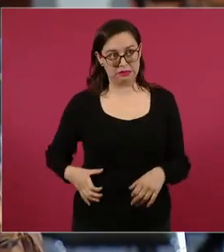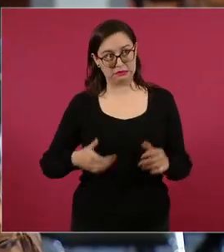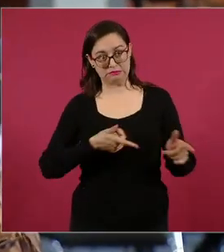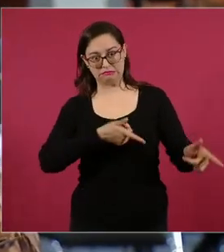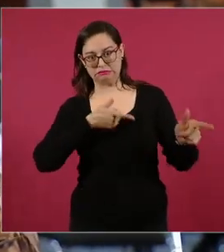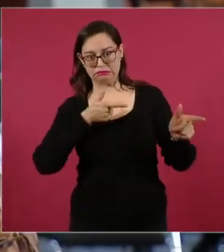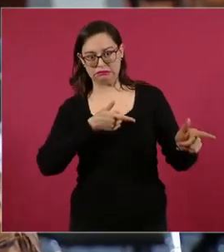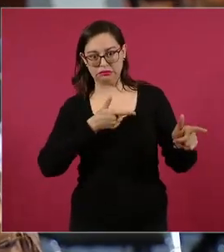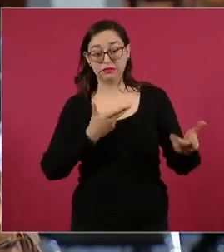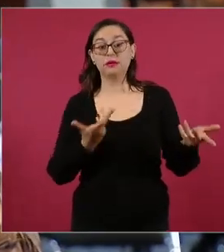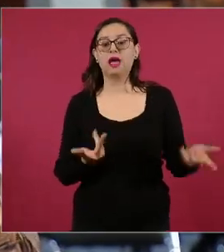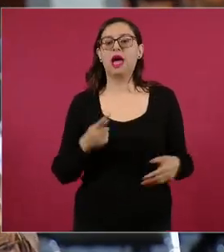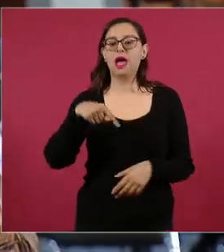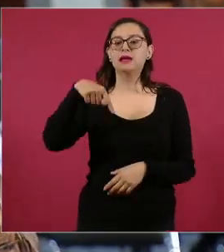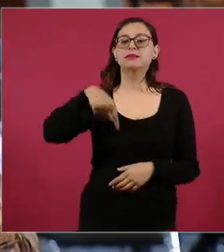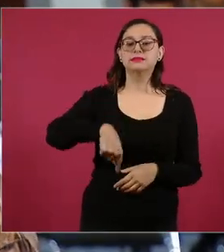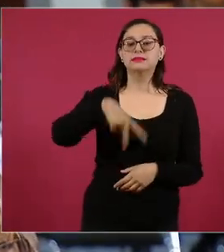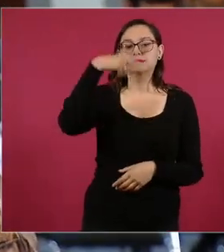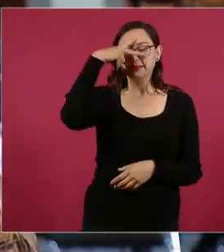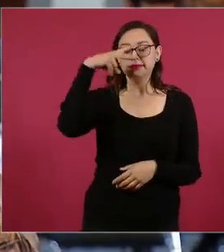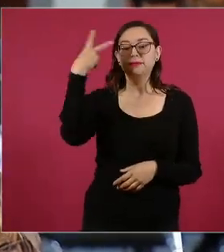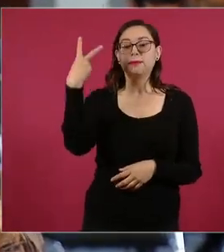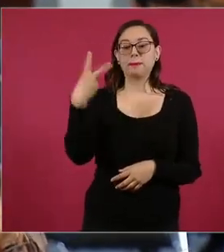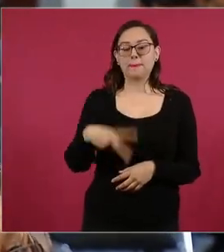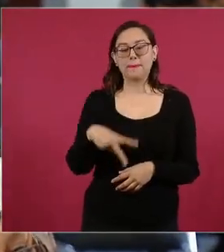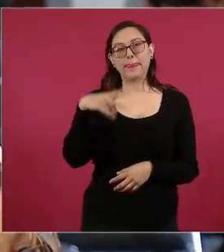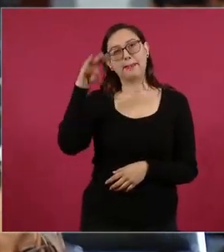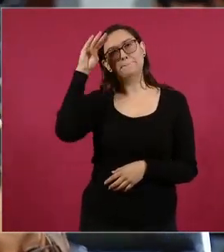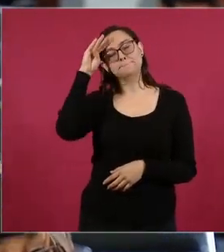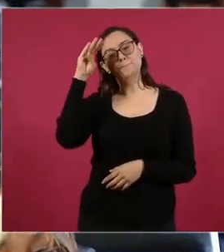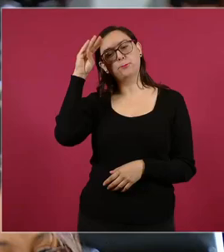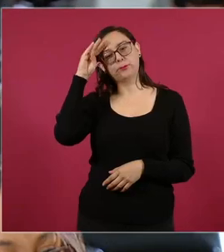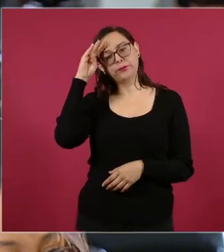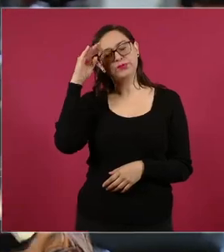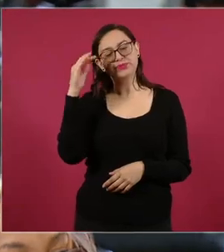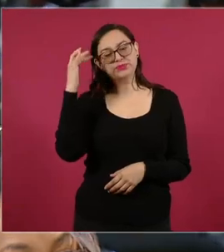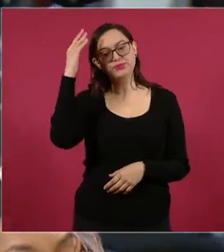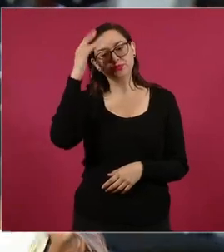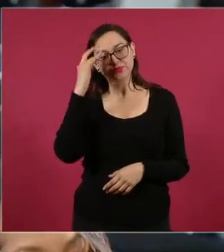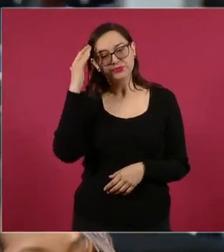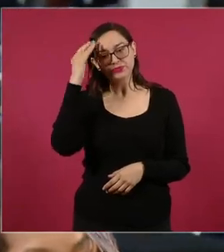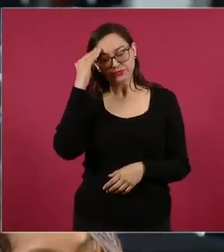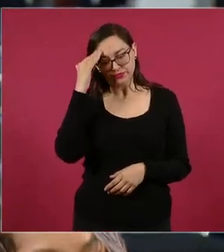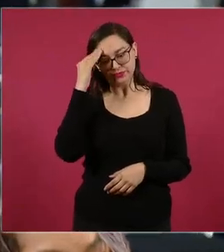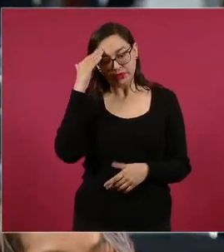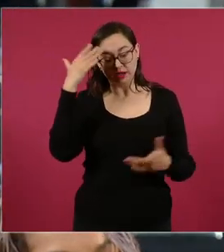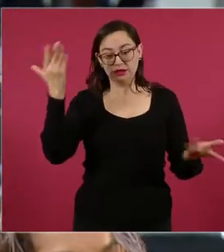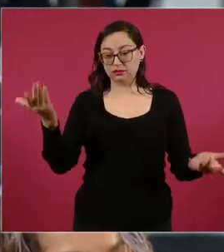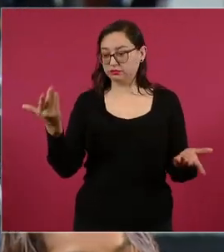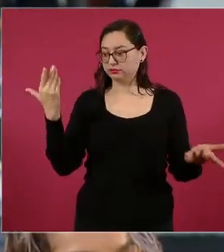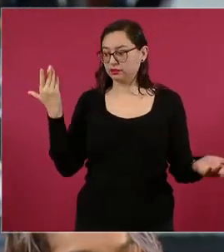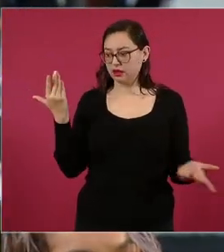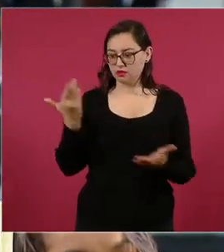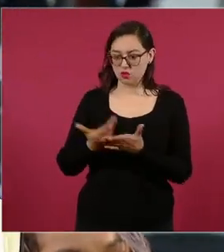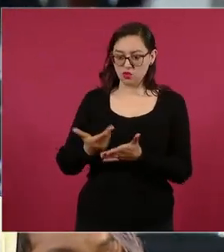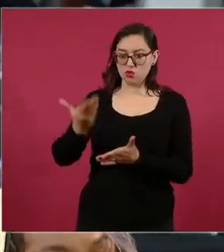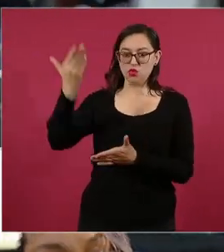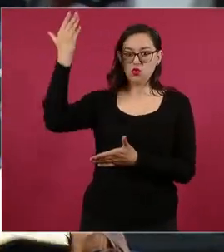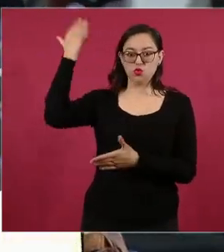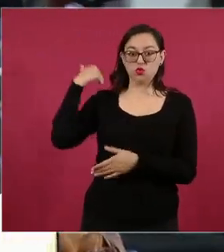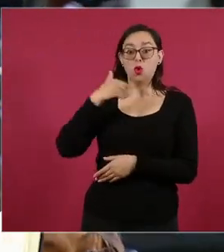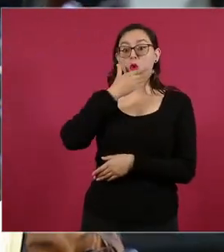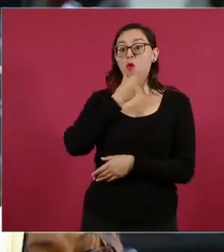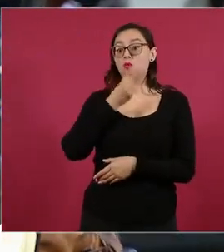su análisis, de su reflexión que ha venido surtiendo después de 30 años del caso Colosio,